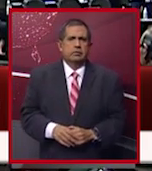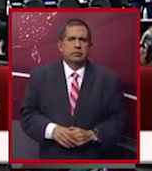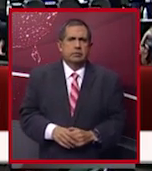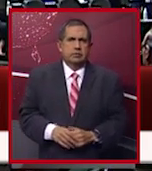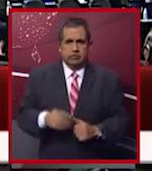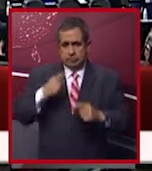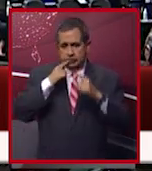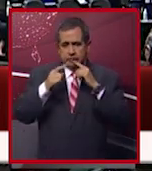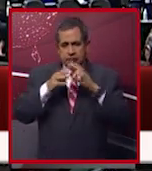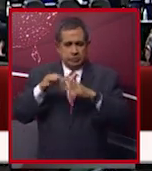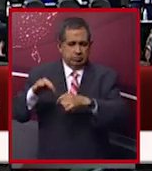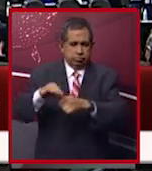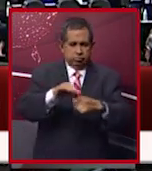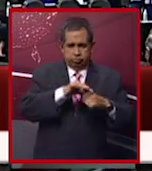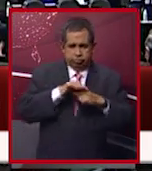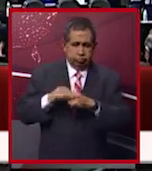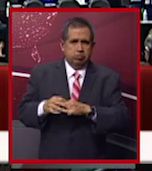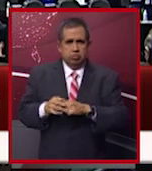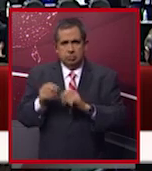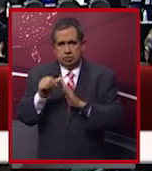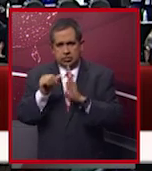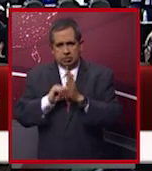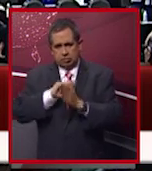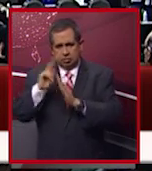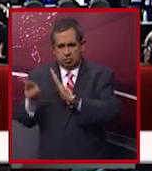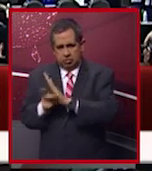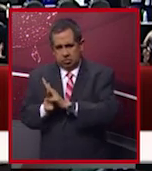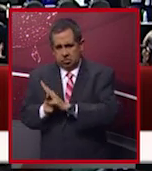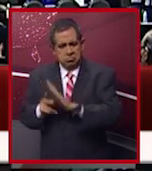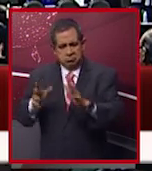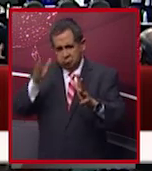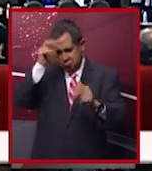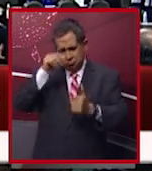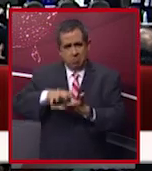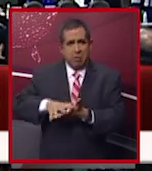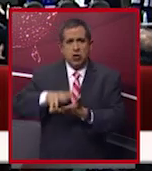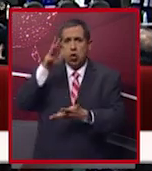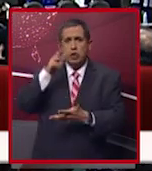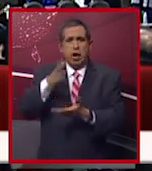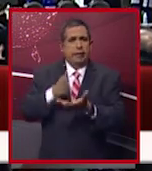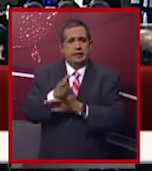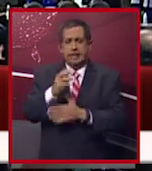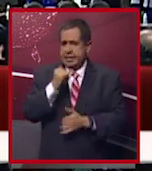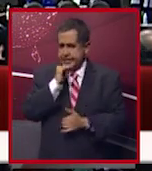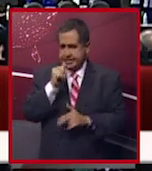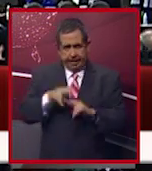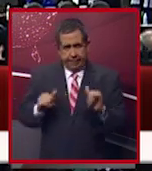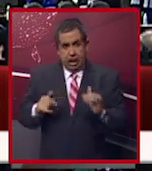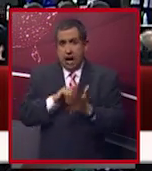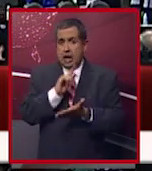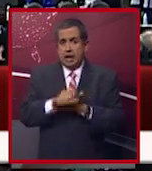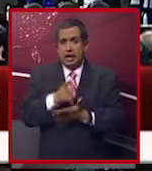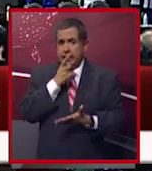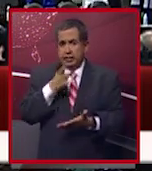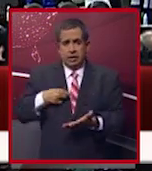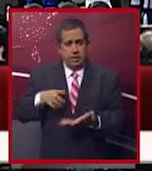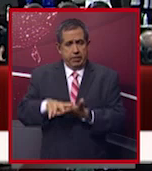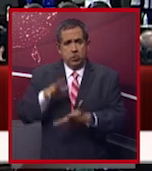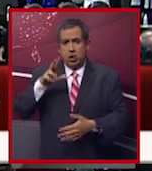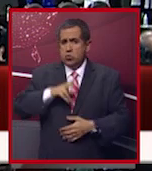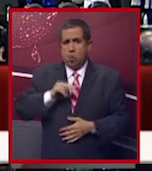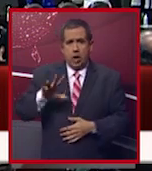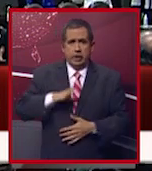Bueno, al someterse a votación los artículos reservados, no se alcanzó mayoría calificada, como lo establece pues el marco